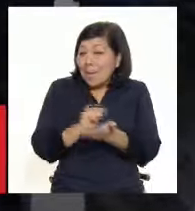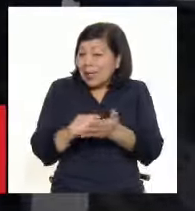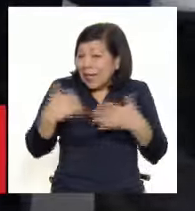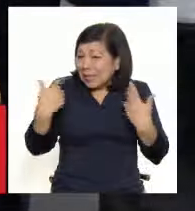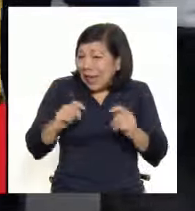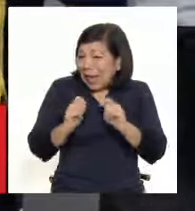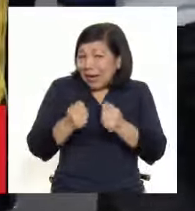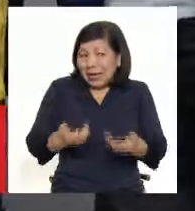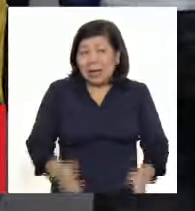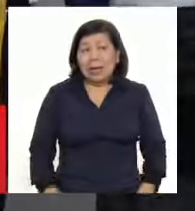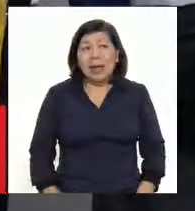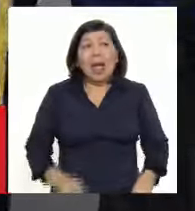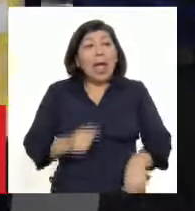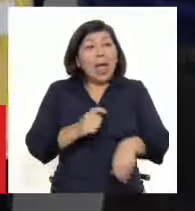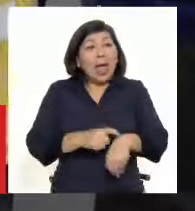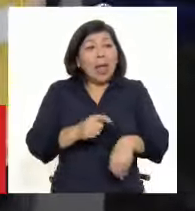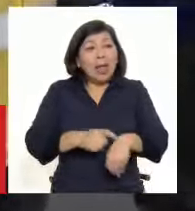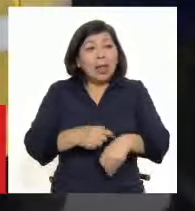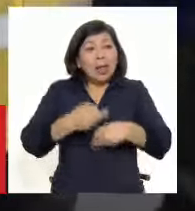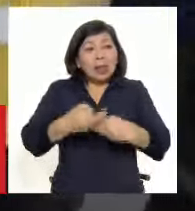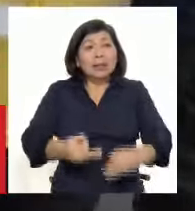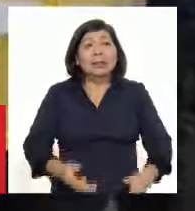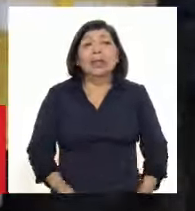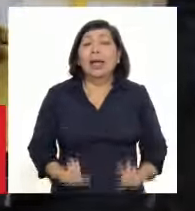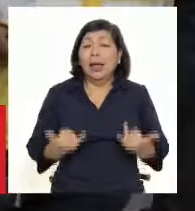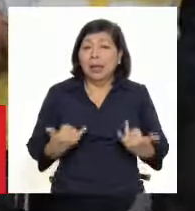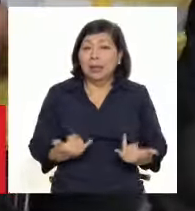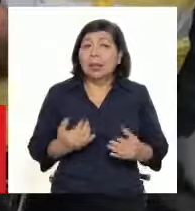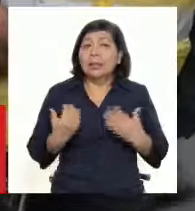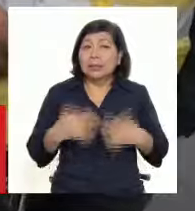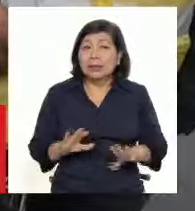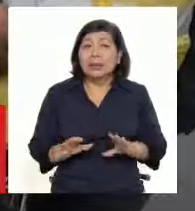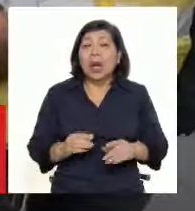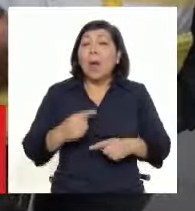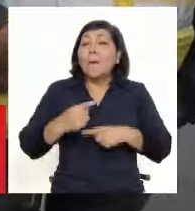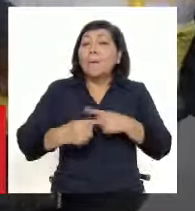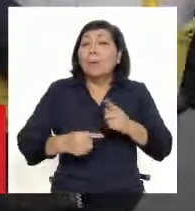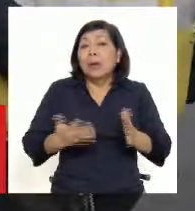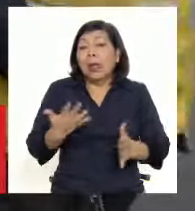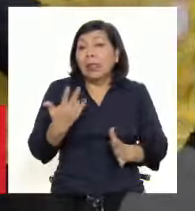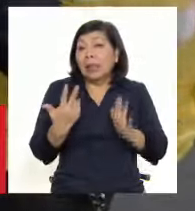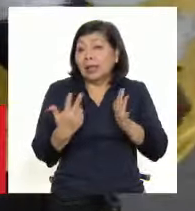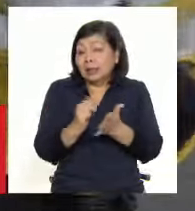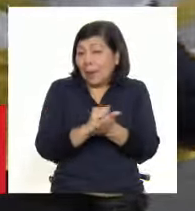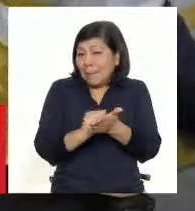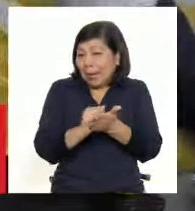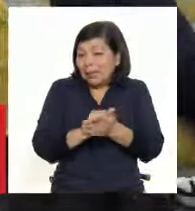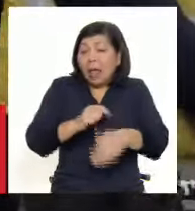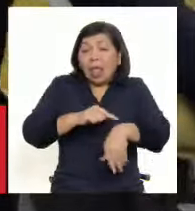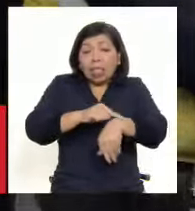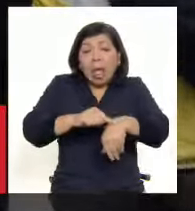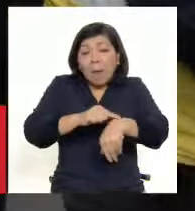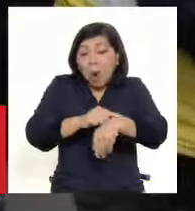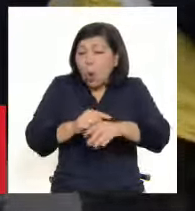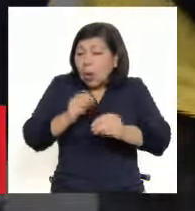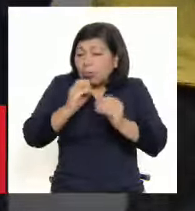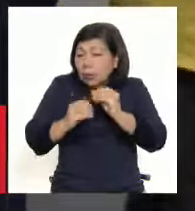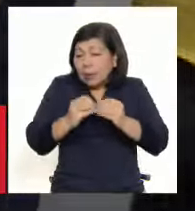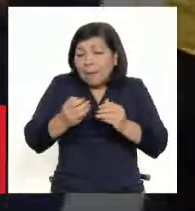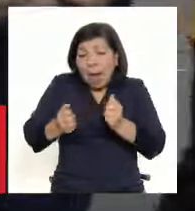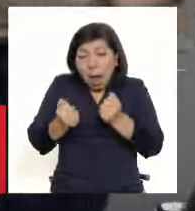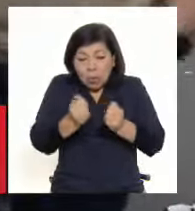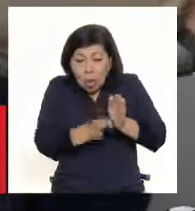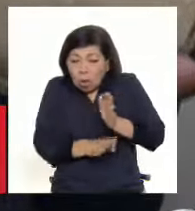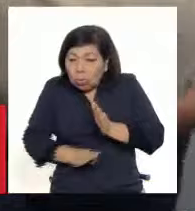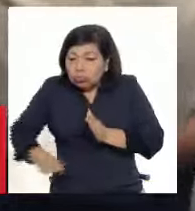meses. Respecto a los plazos, reafirman que esto se va a realizar en aproximadamente 13 meses. Nos han indicado respecto a los desvíos